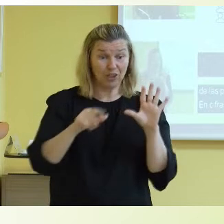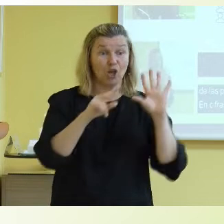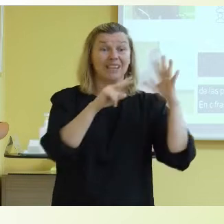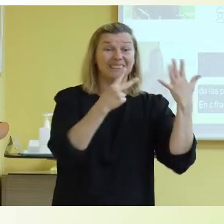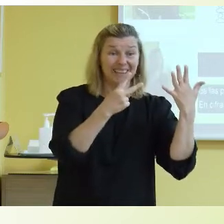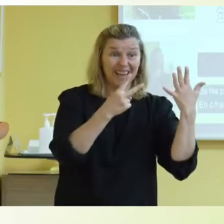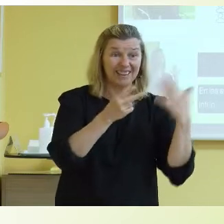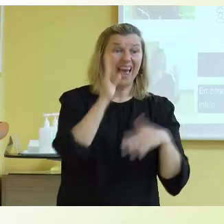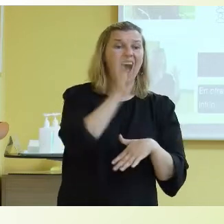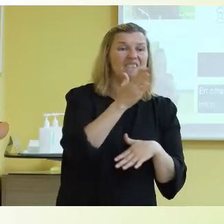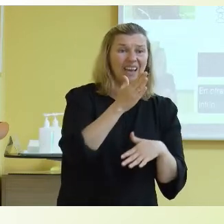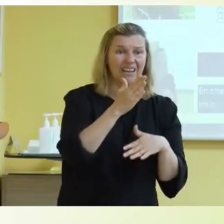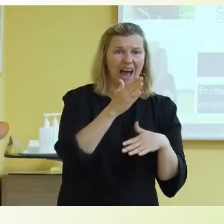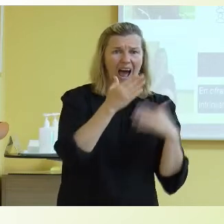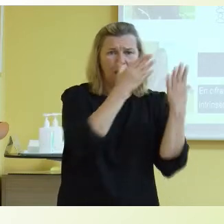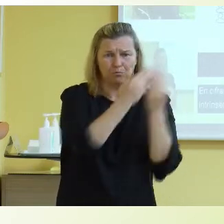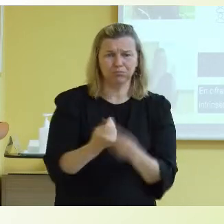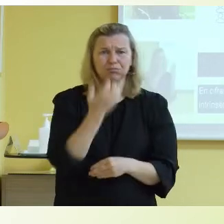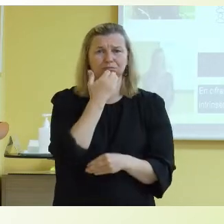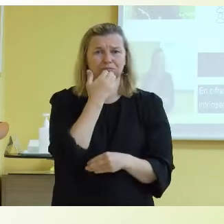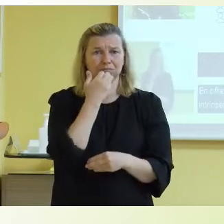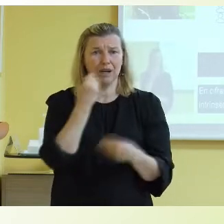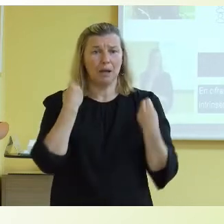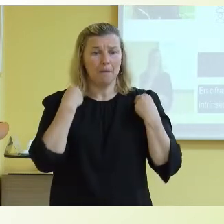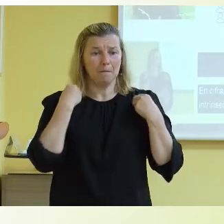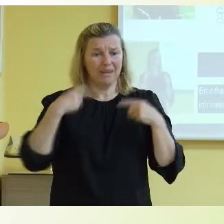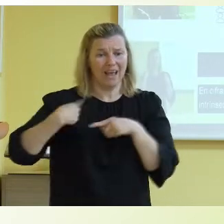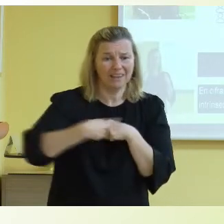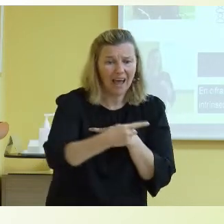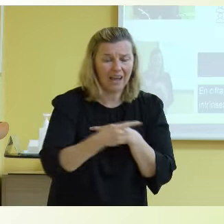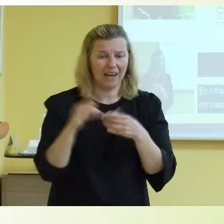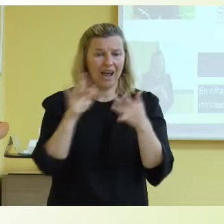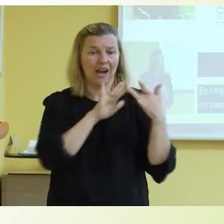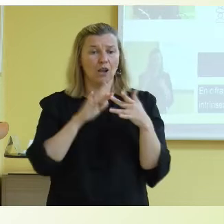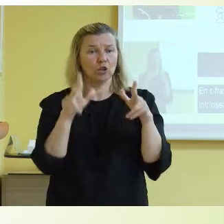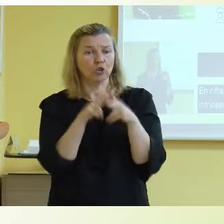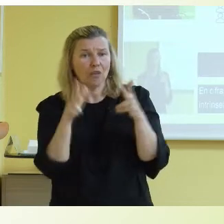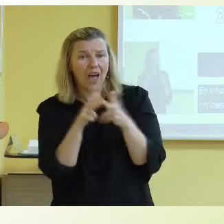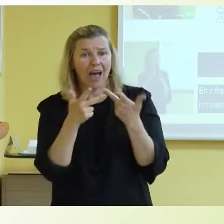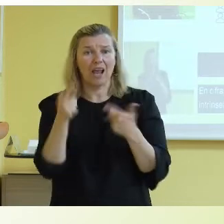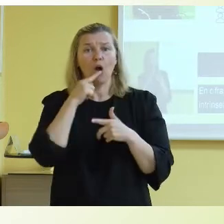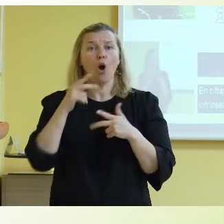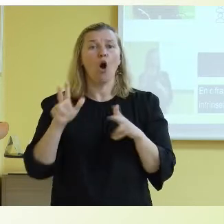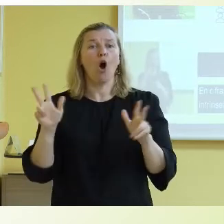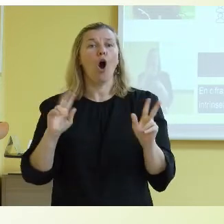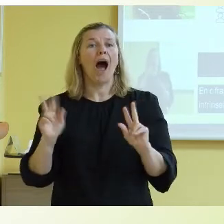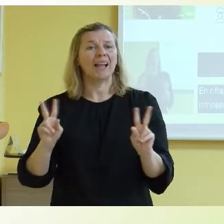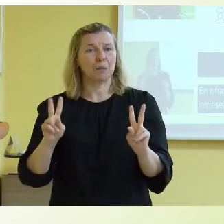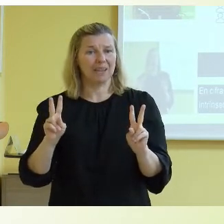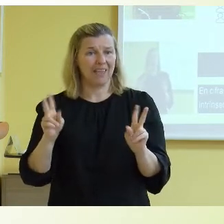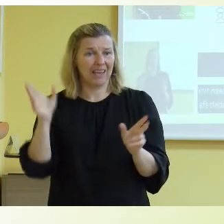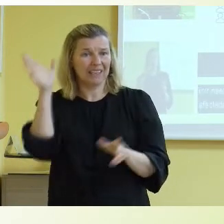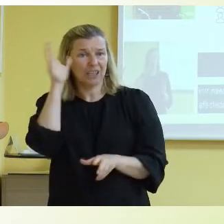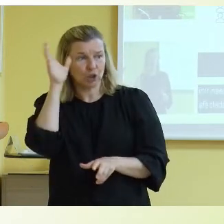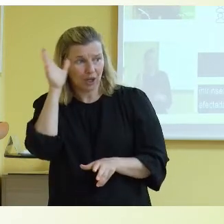cosas, que son actividades de la vida diaria, relaciones sociales o actividades sensoriales, motoras y de función. O sea,